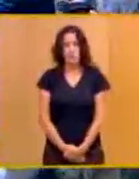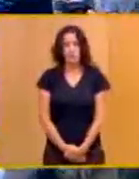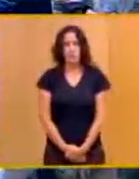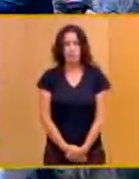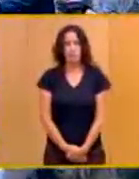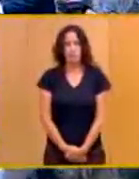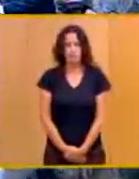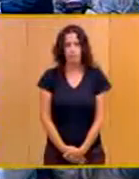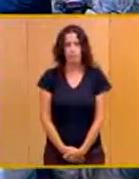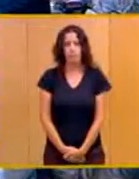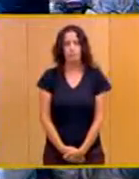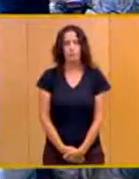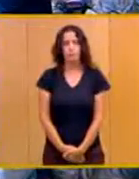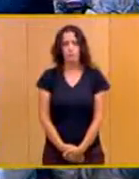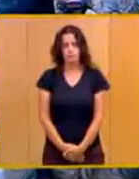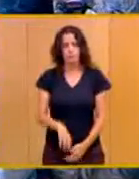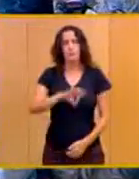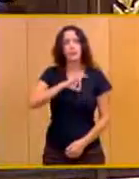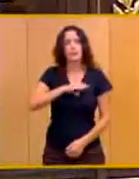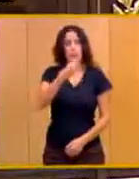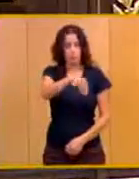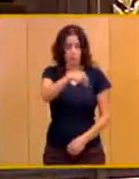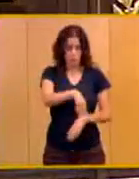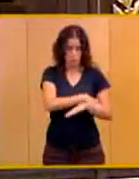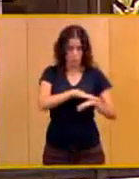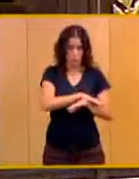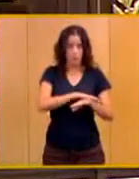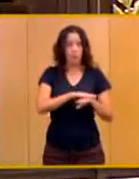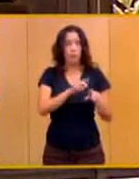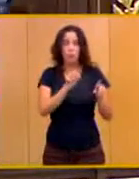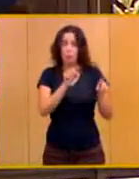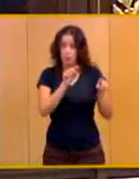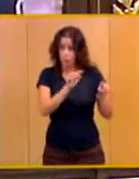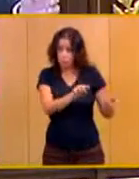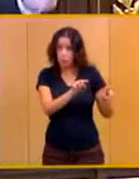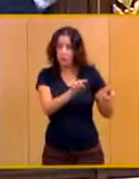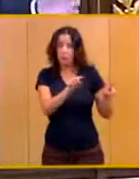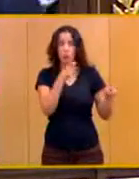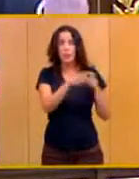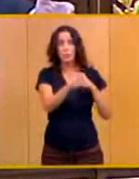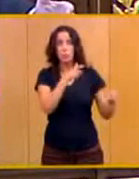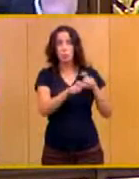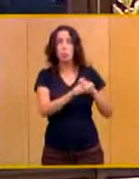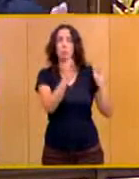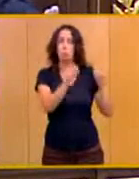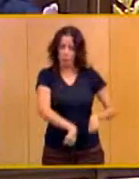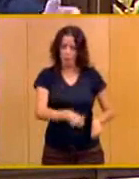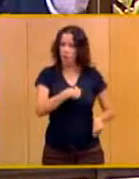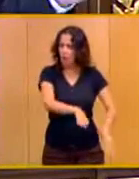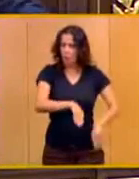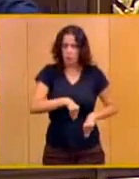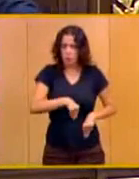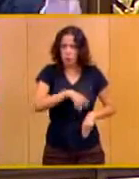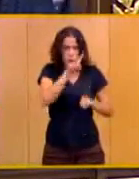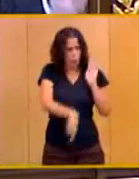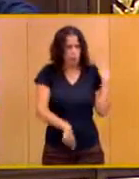Señor presidente del Gobierno, quédese usted con sus descalificaciones. Ya lo digo, se las acepto todas. Todas las